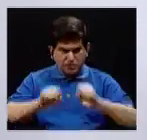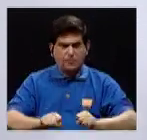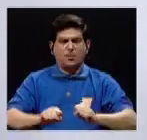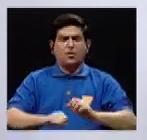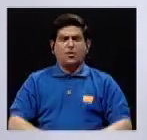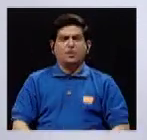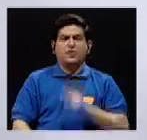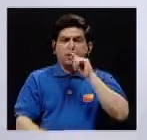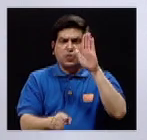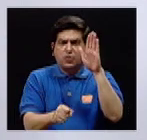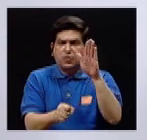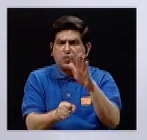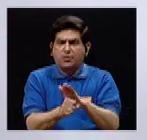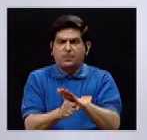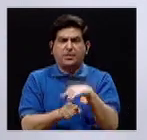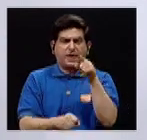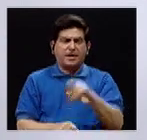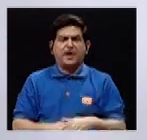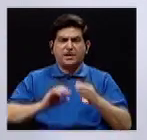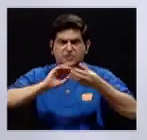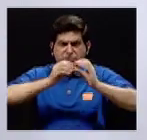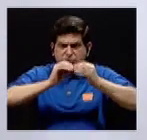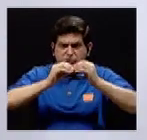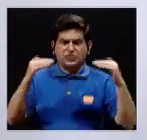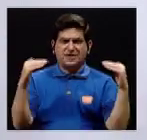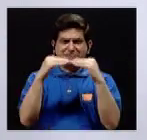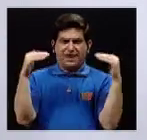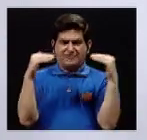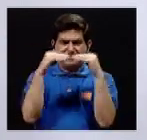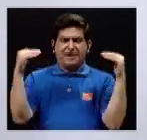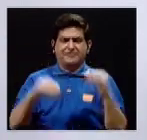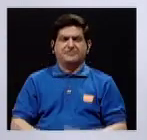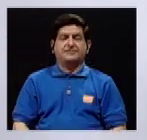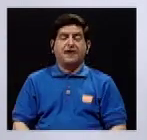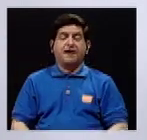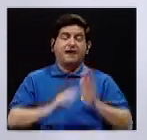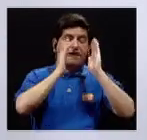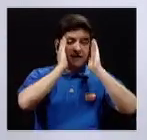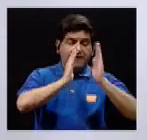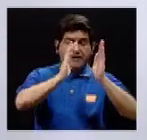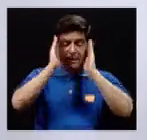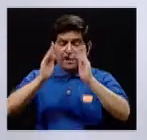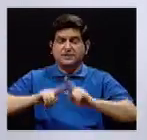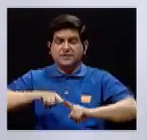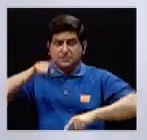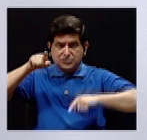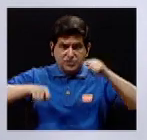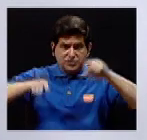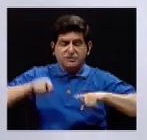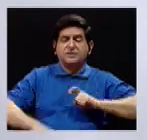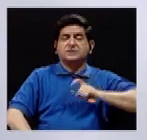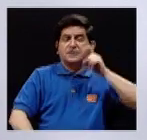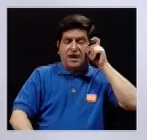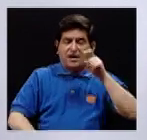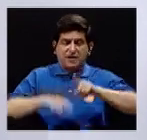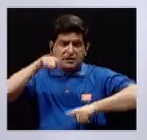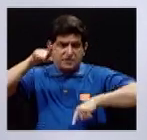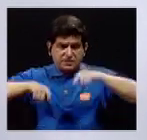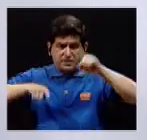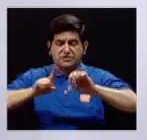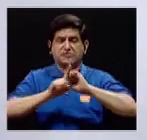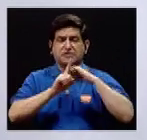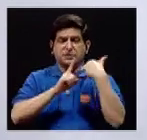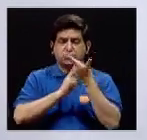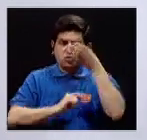eh alcanzar esos indicadores de equidad entonces hay que atender la diversidad de género hay que atender la